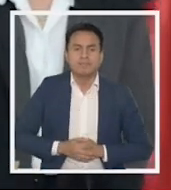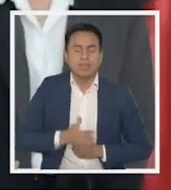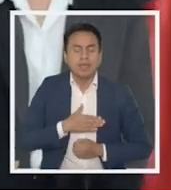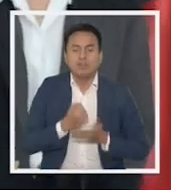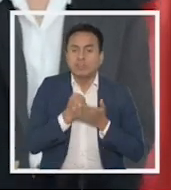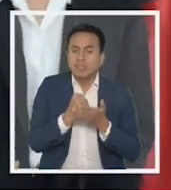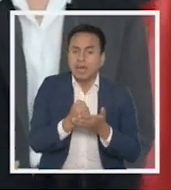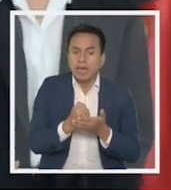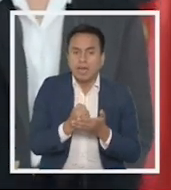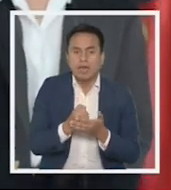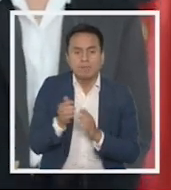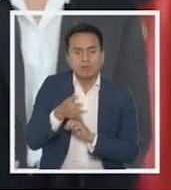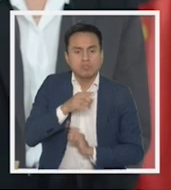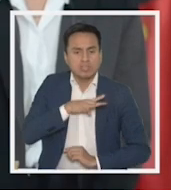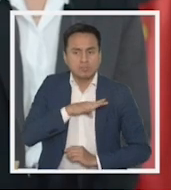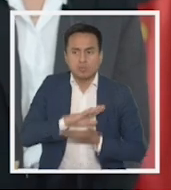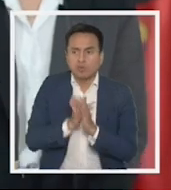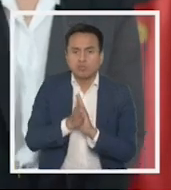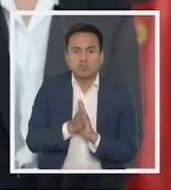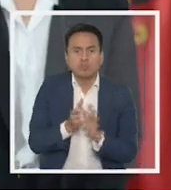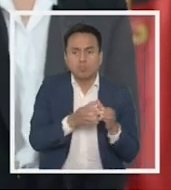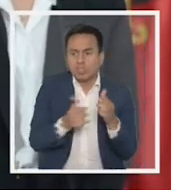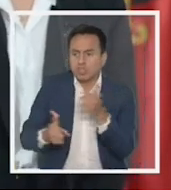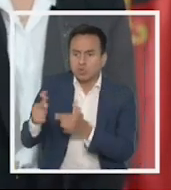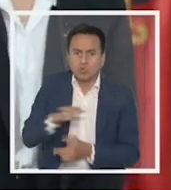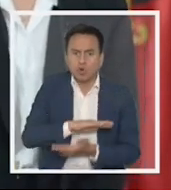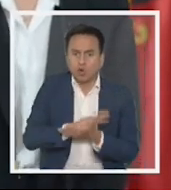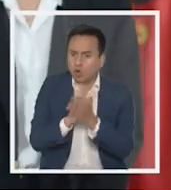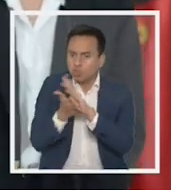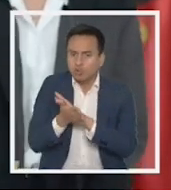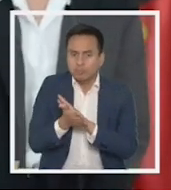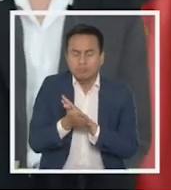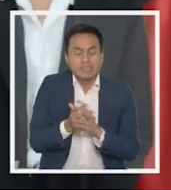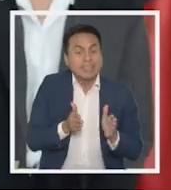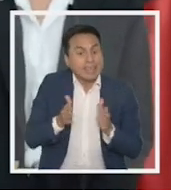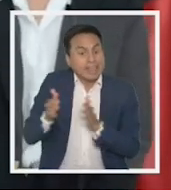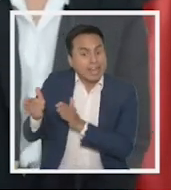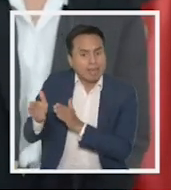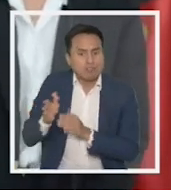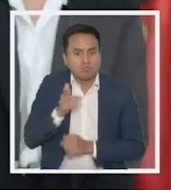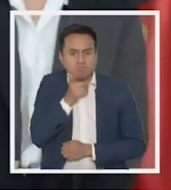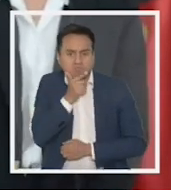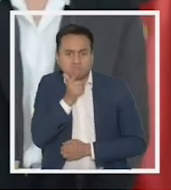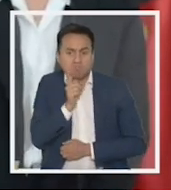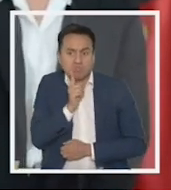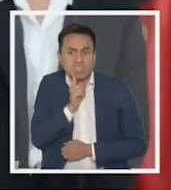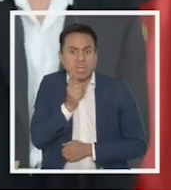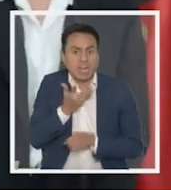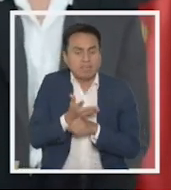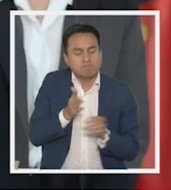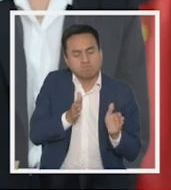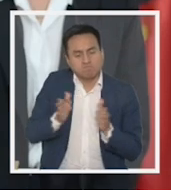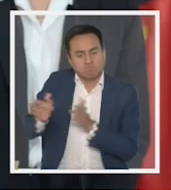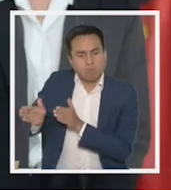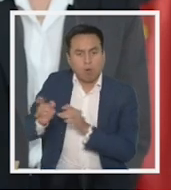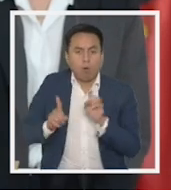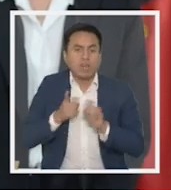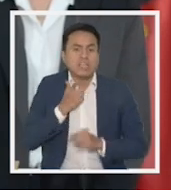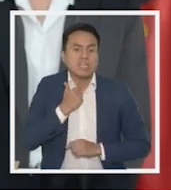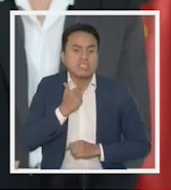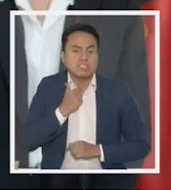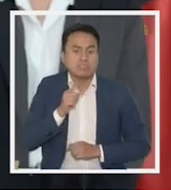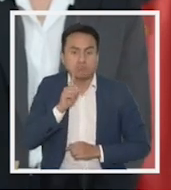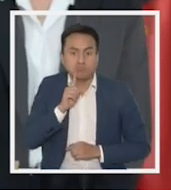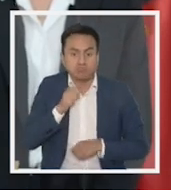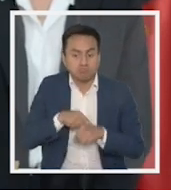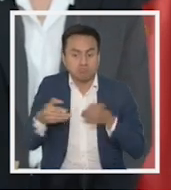lado las desconfianzas que existen o los intereses cortoplacistas, fueron capaces de dialogar, de